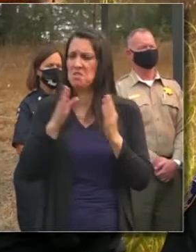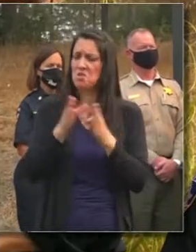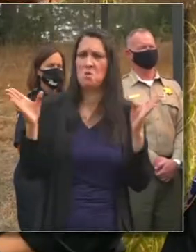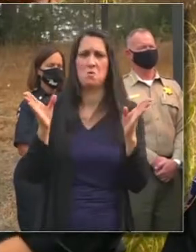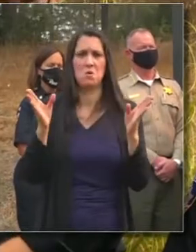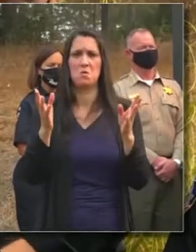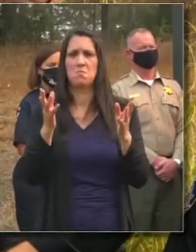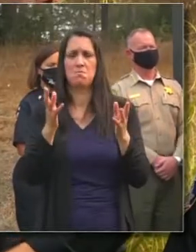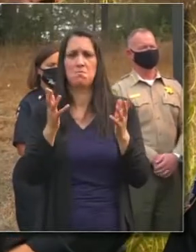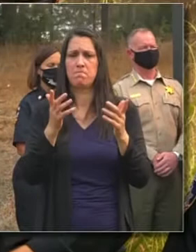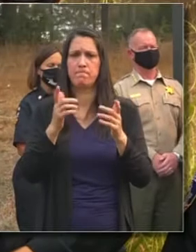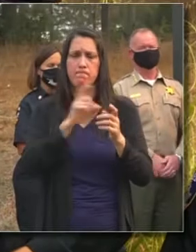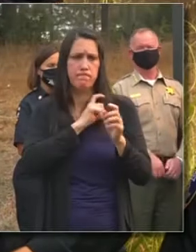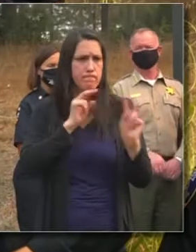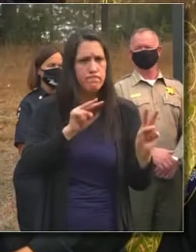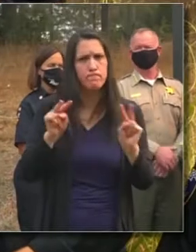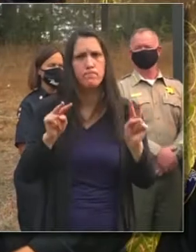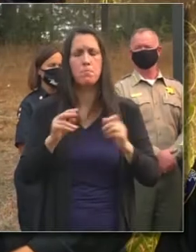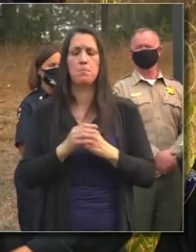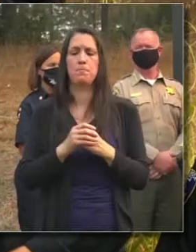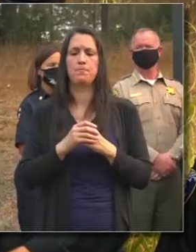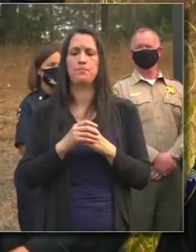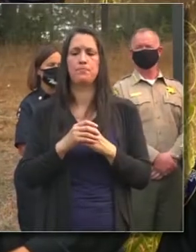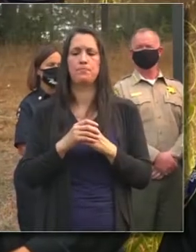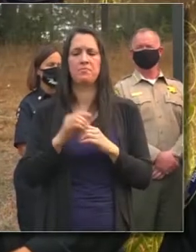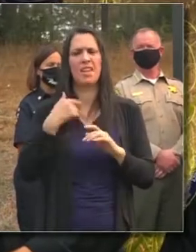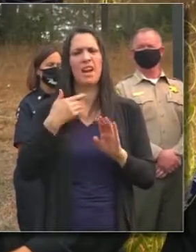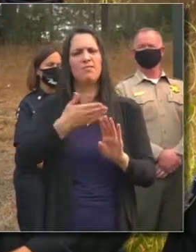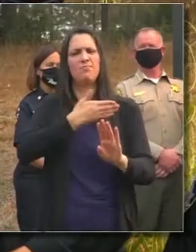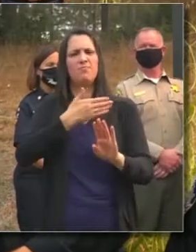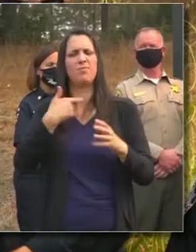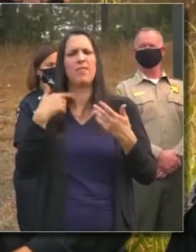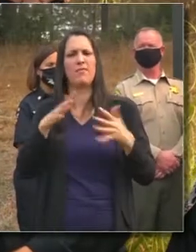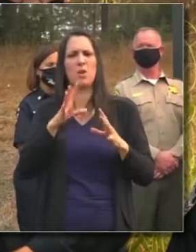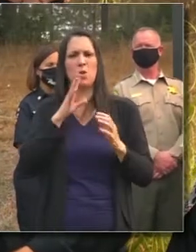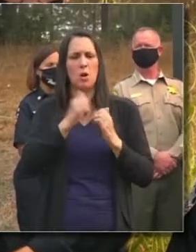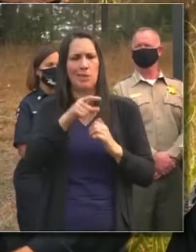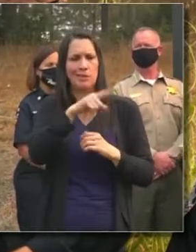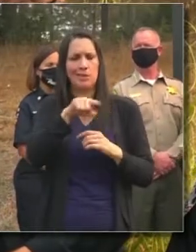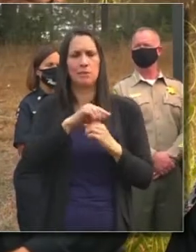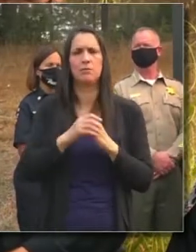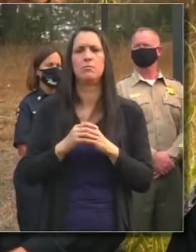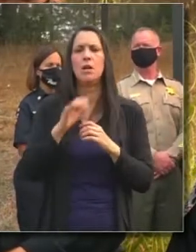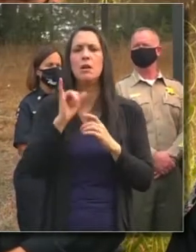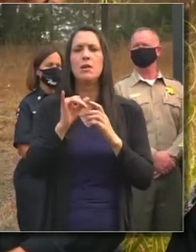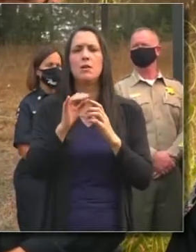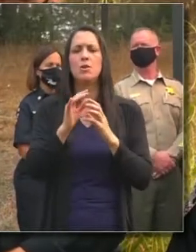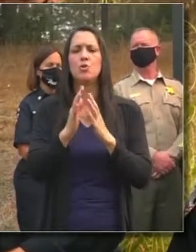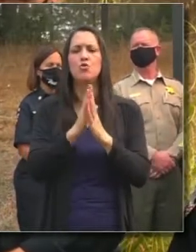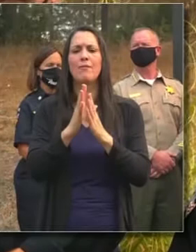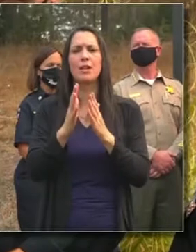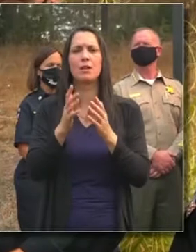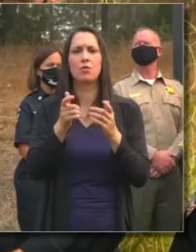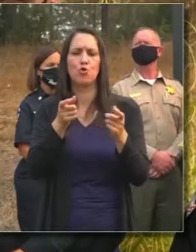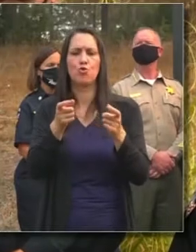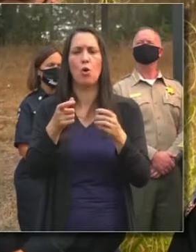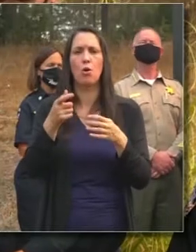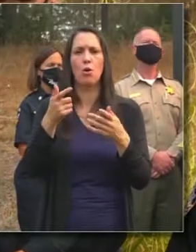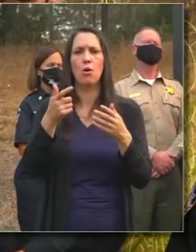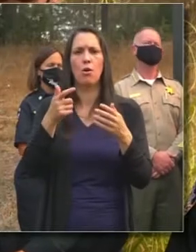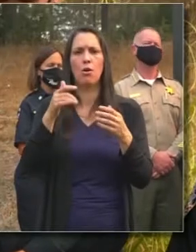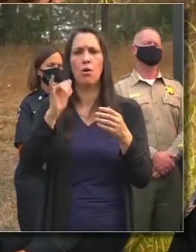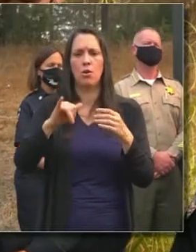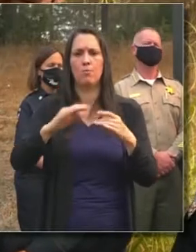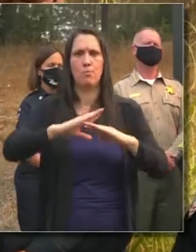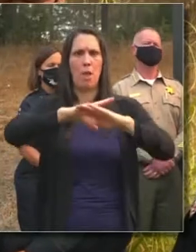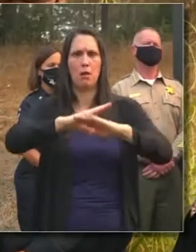trabajo policial una de las cosas importantes que ya se mencionó es que el control de tránsito es algo que la gente